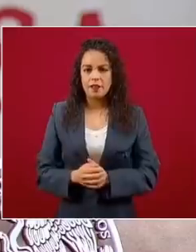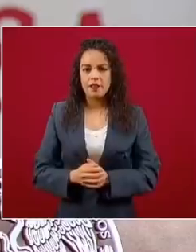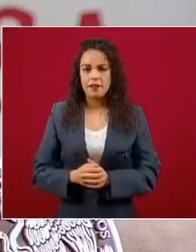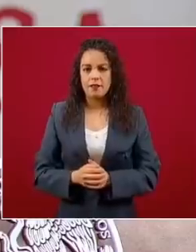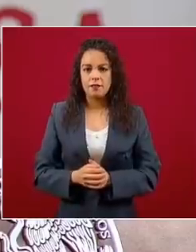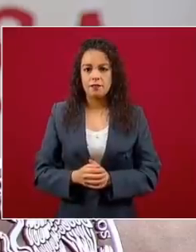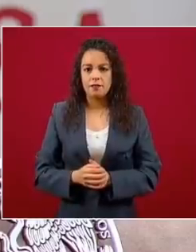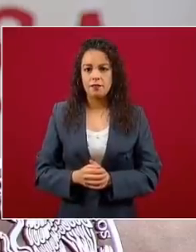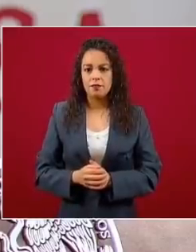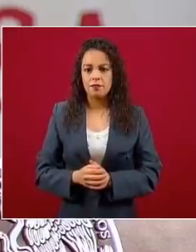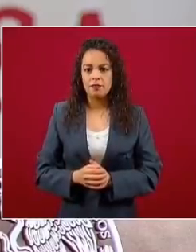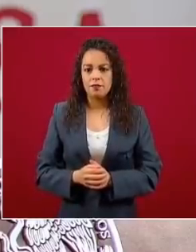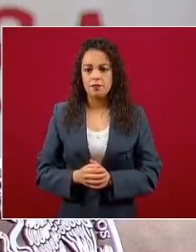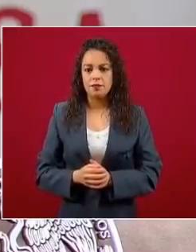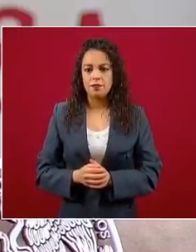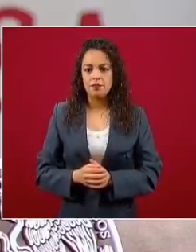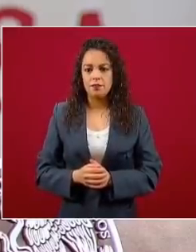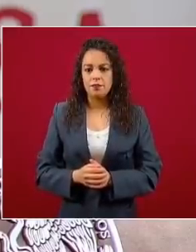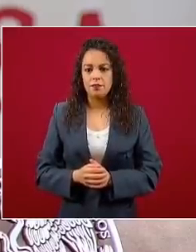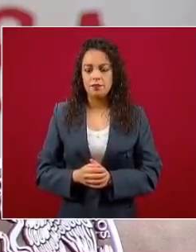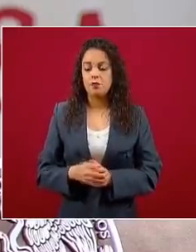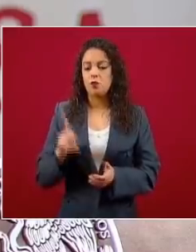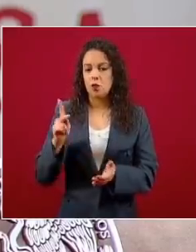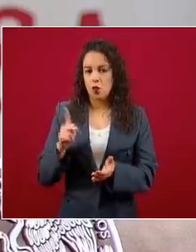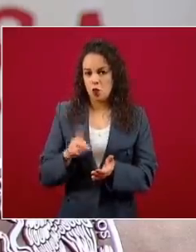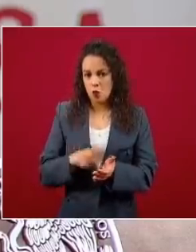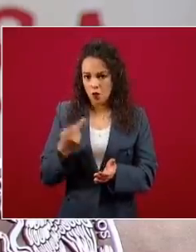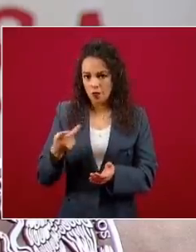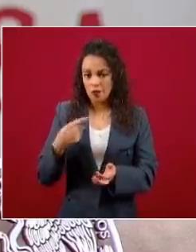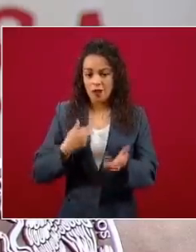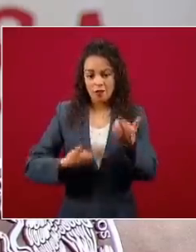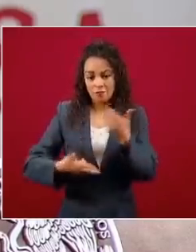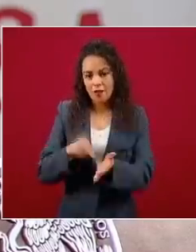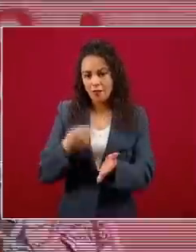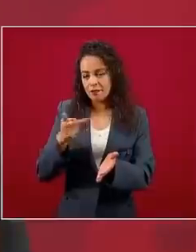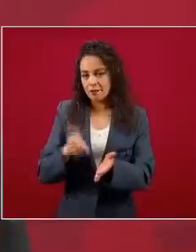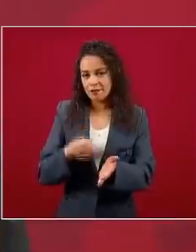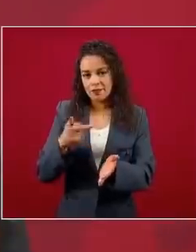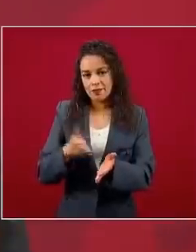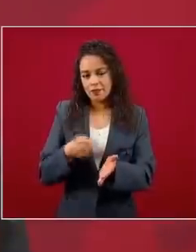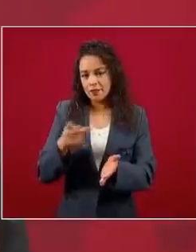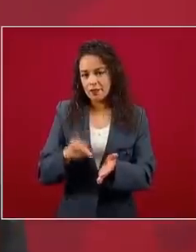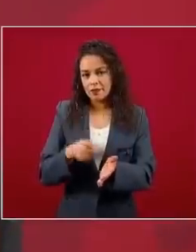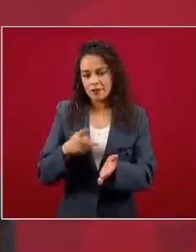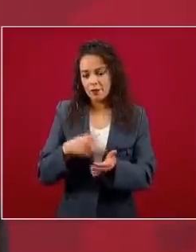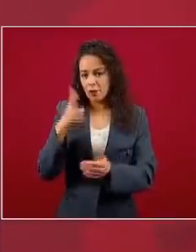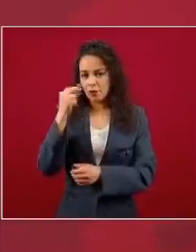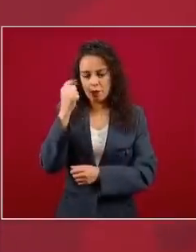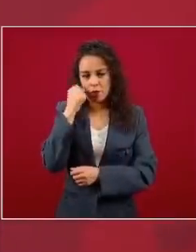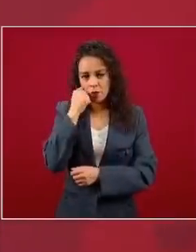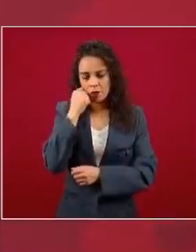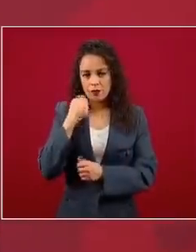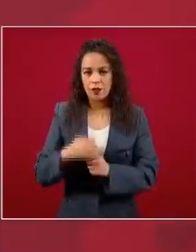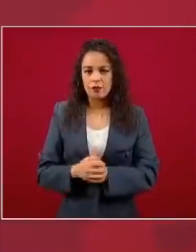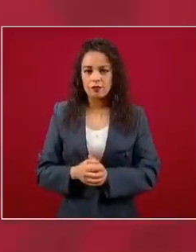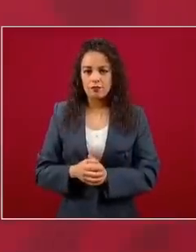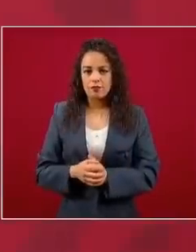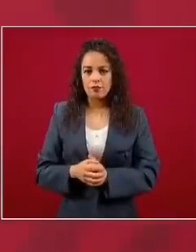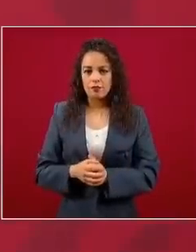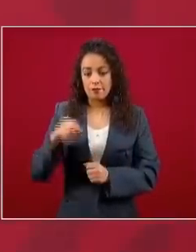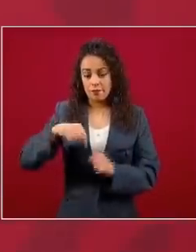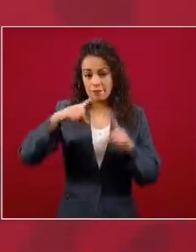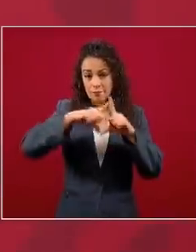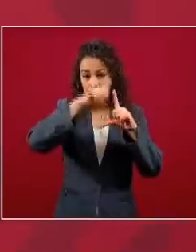reiterar, aunque parezca disco rayado, tenemos un pueblo